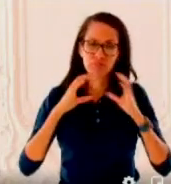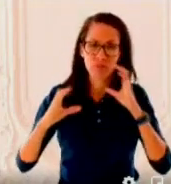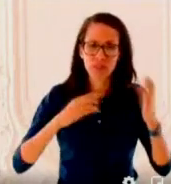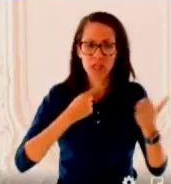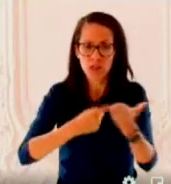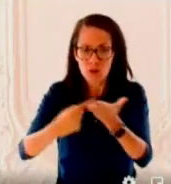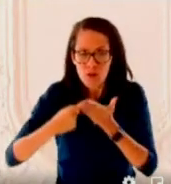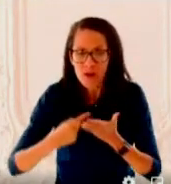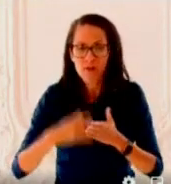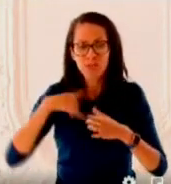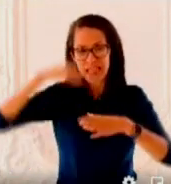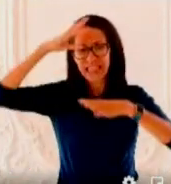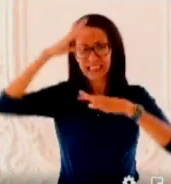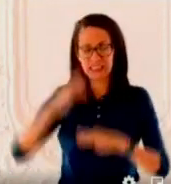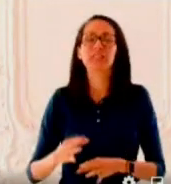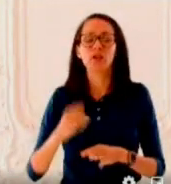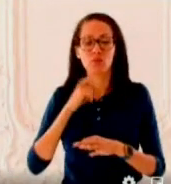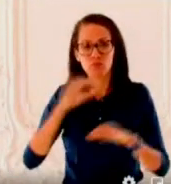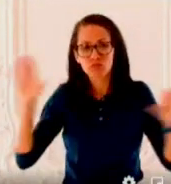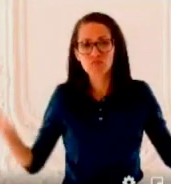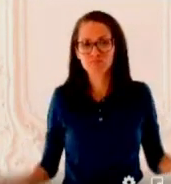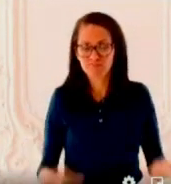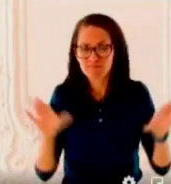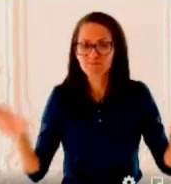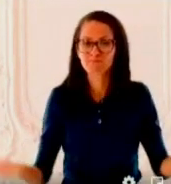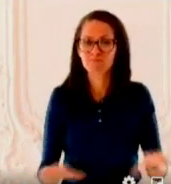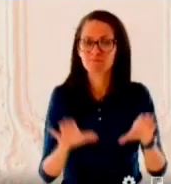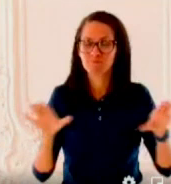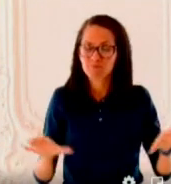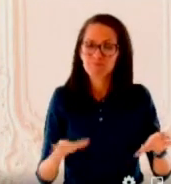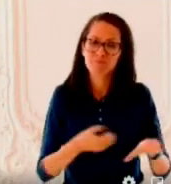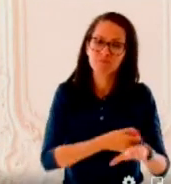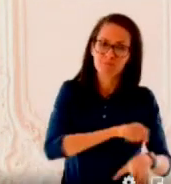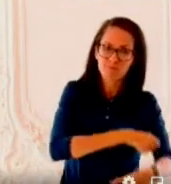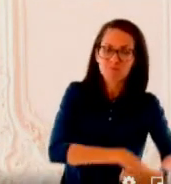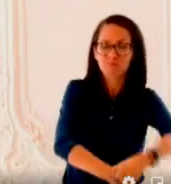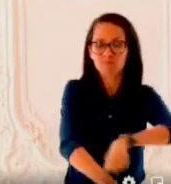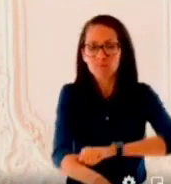decisiones, mucha ejecución con la que hay que trabajar.